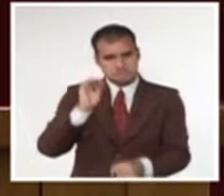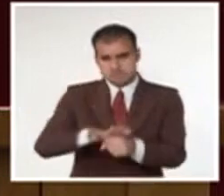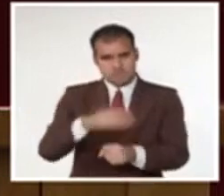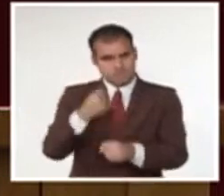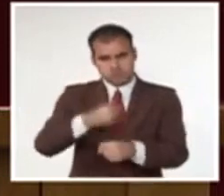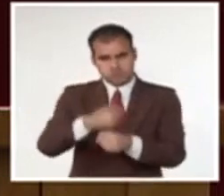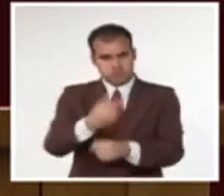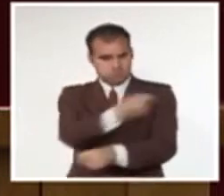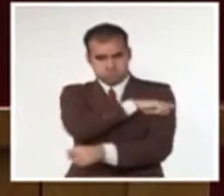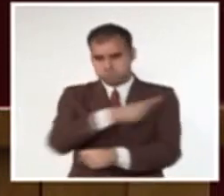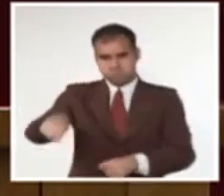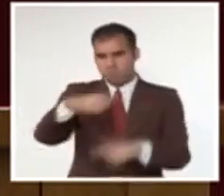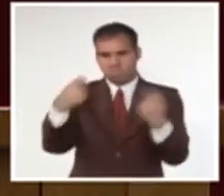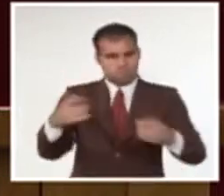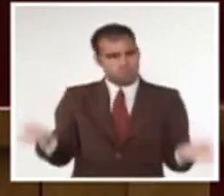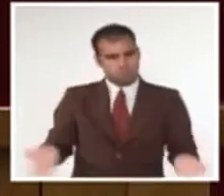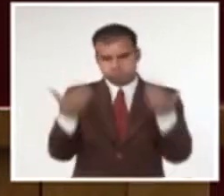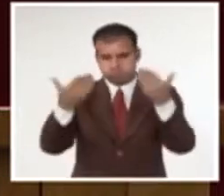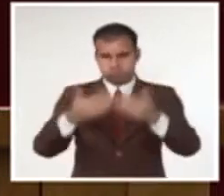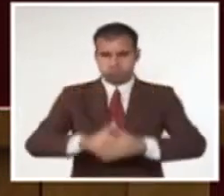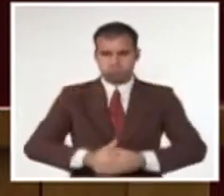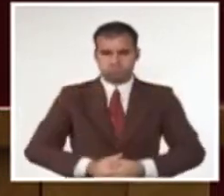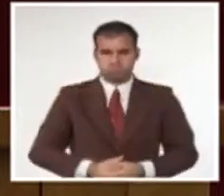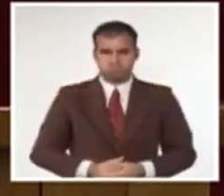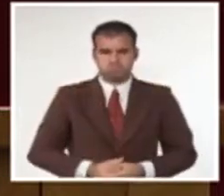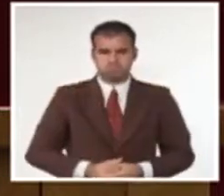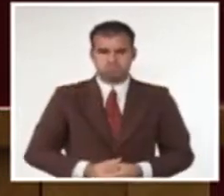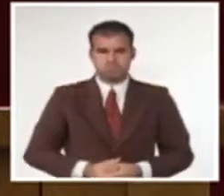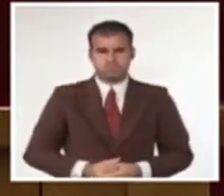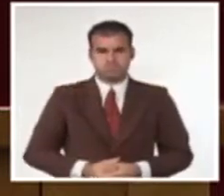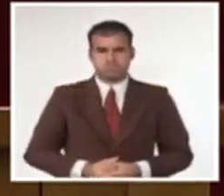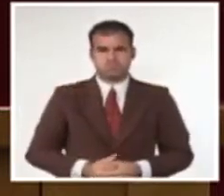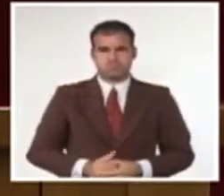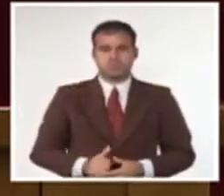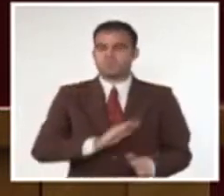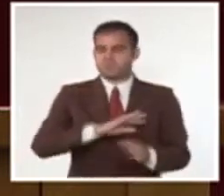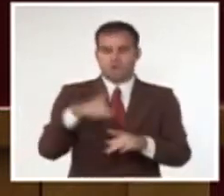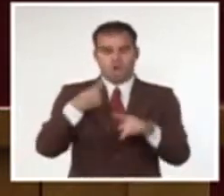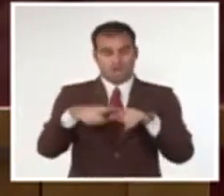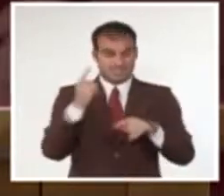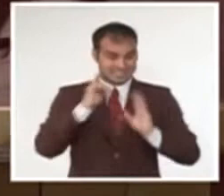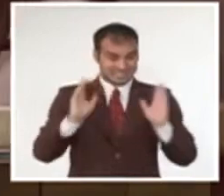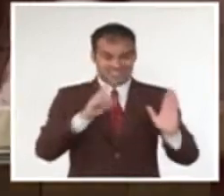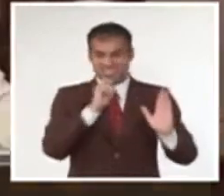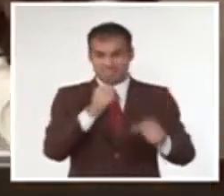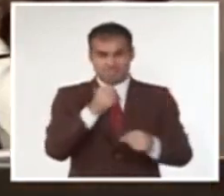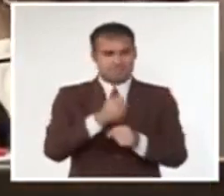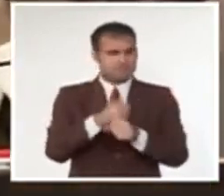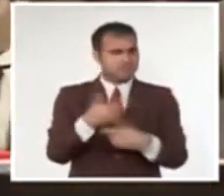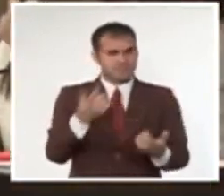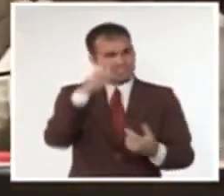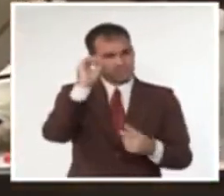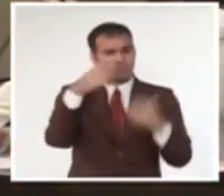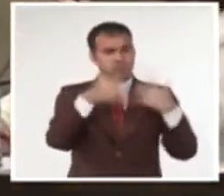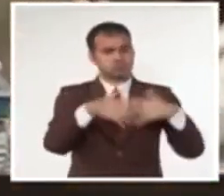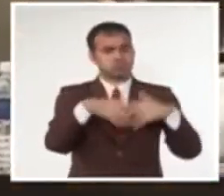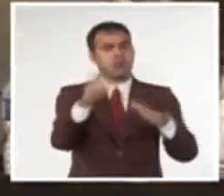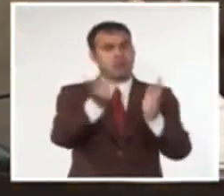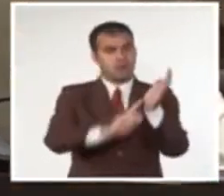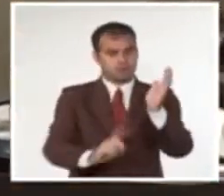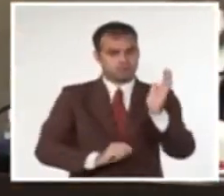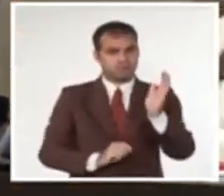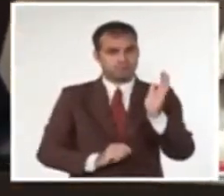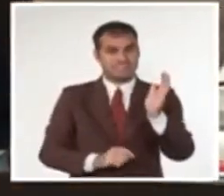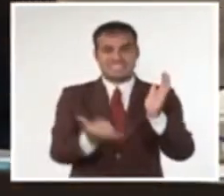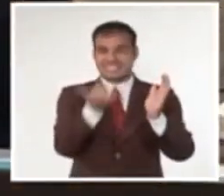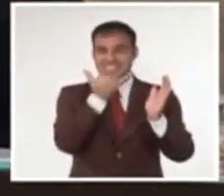poder popular. Otro de los desafíos de este año ha sido la generación eléctrica, afectada de modo particular